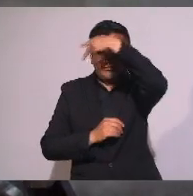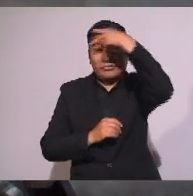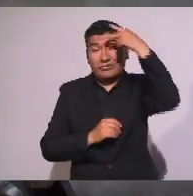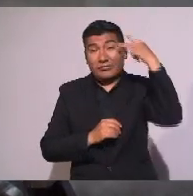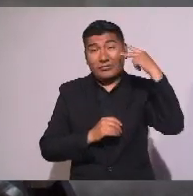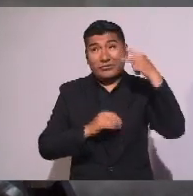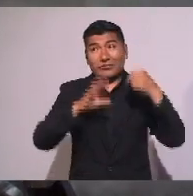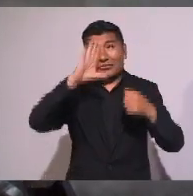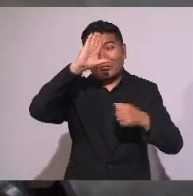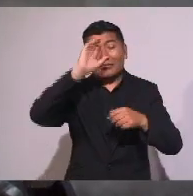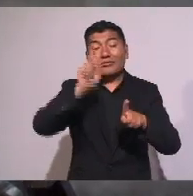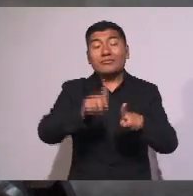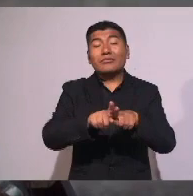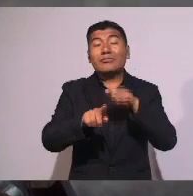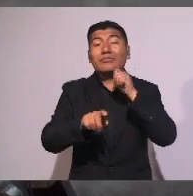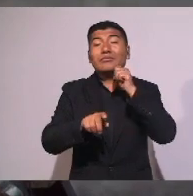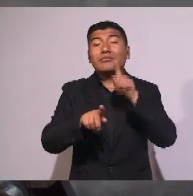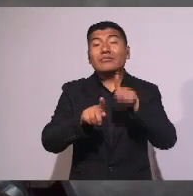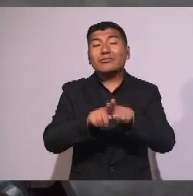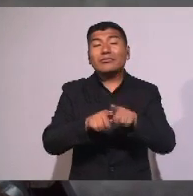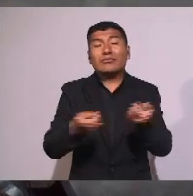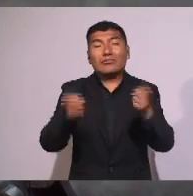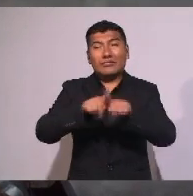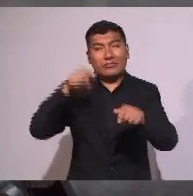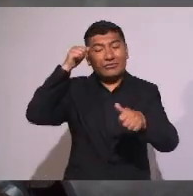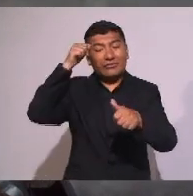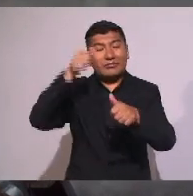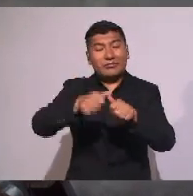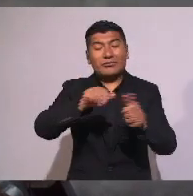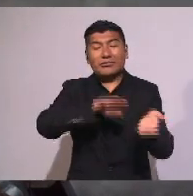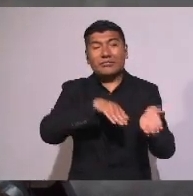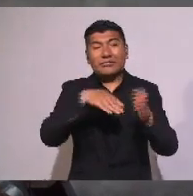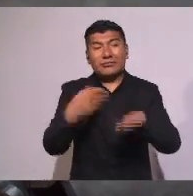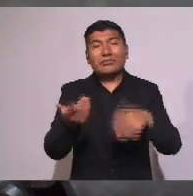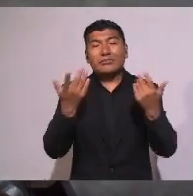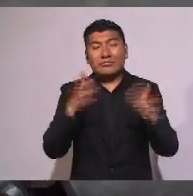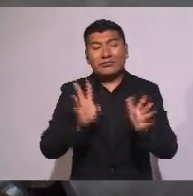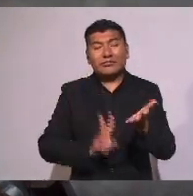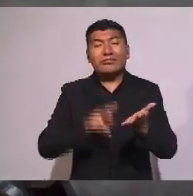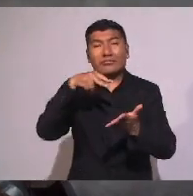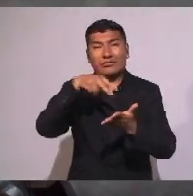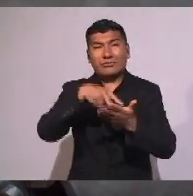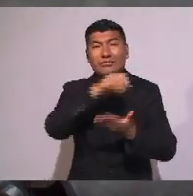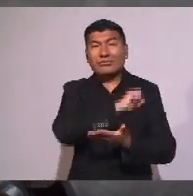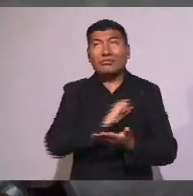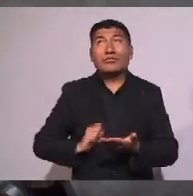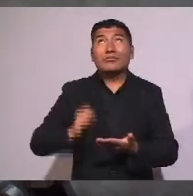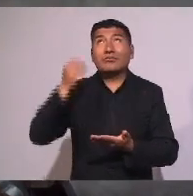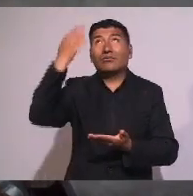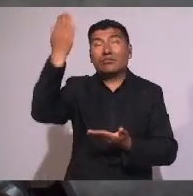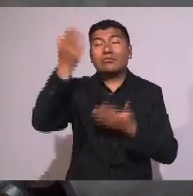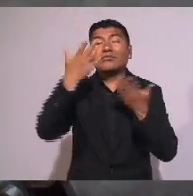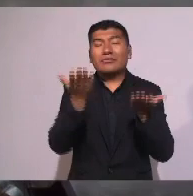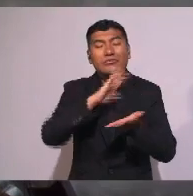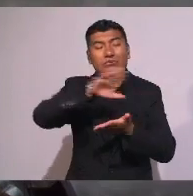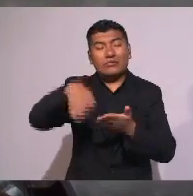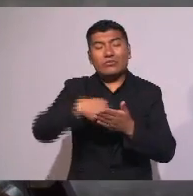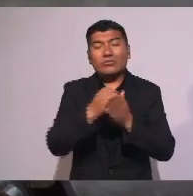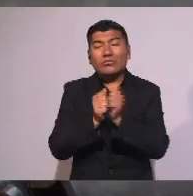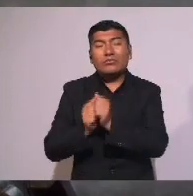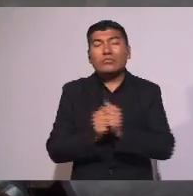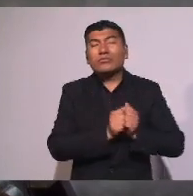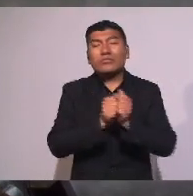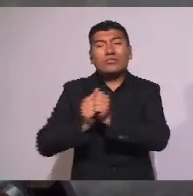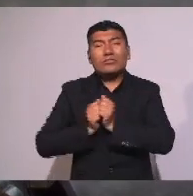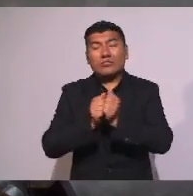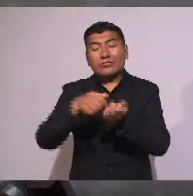hermanos, cuando recordamos la muerte y la resurrección del Señor, está todo unido, es